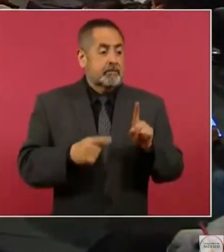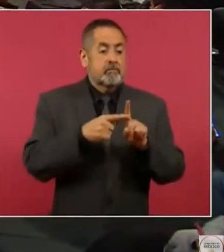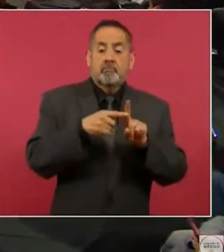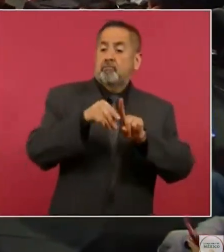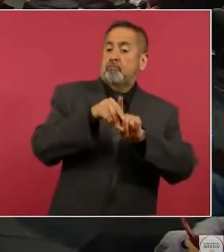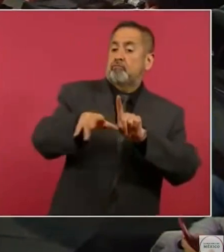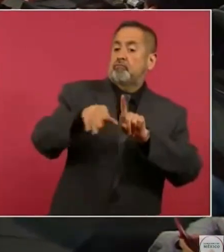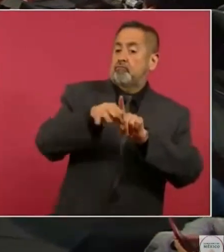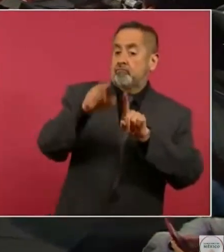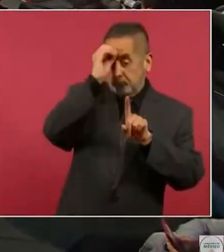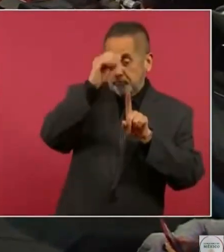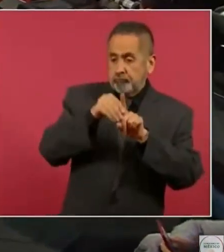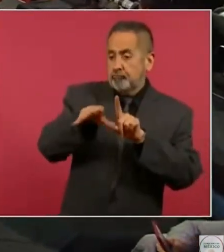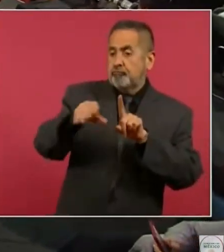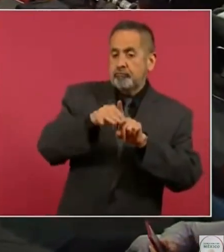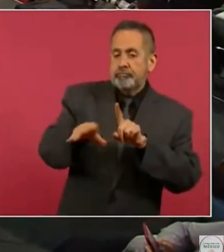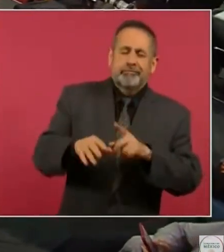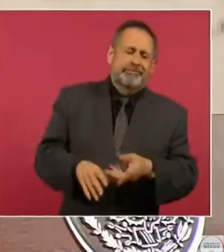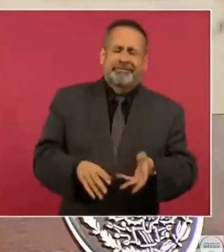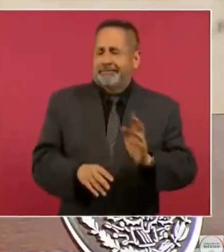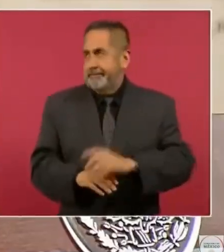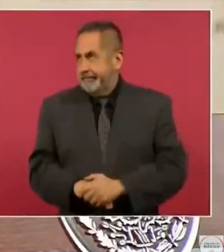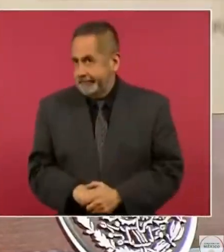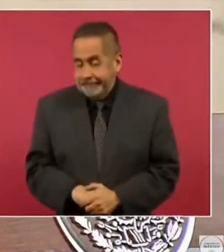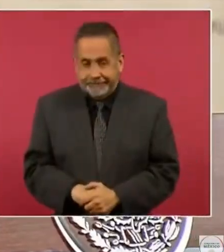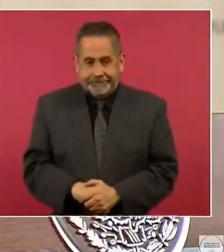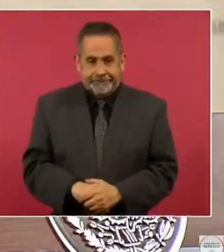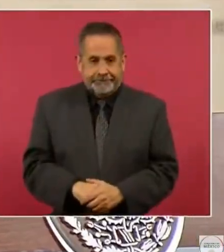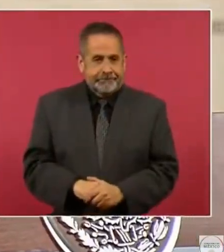influencia, que es,